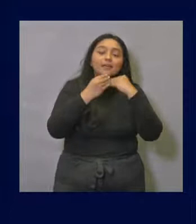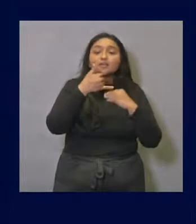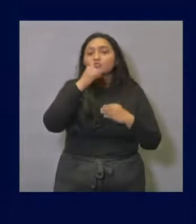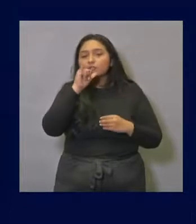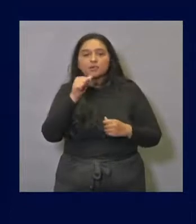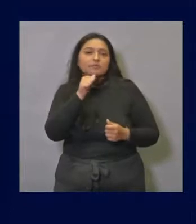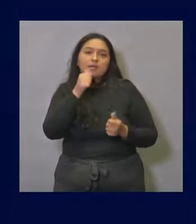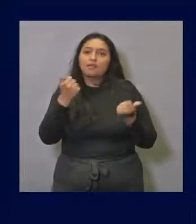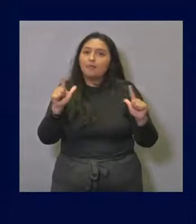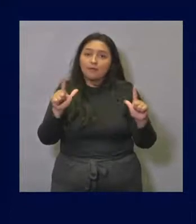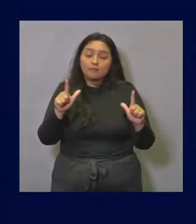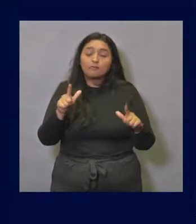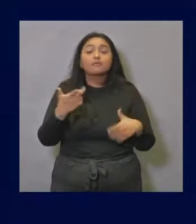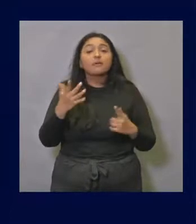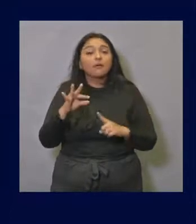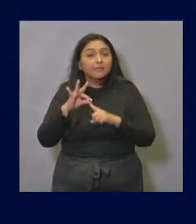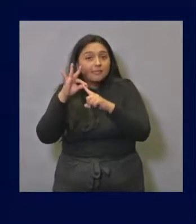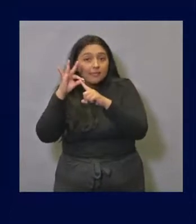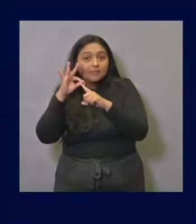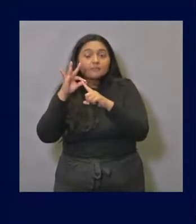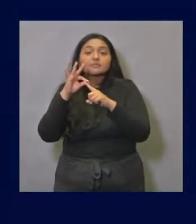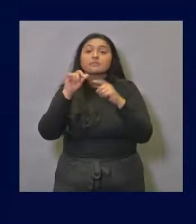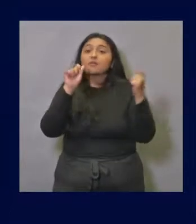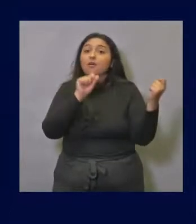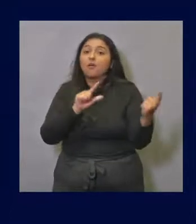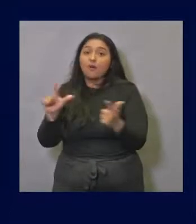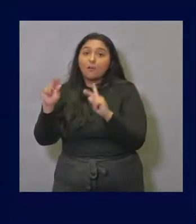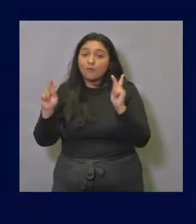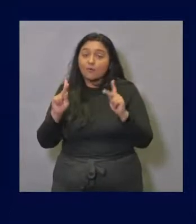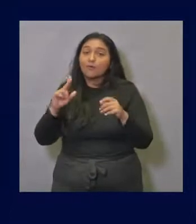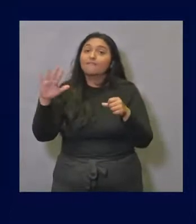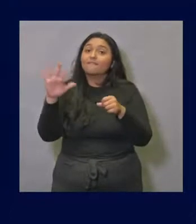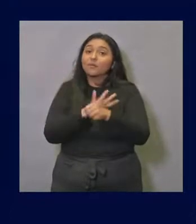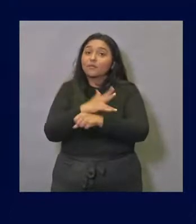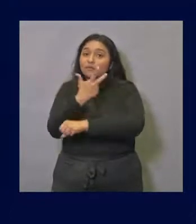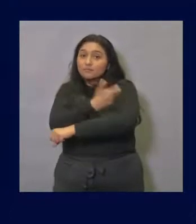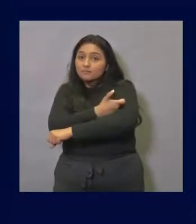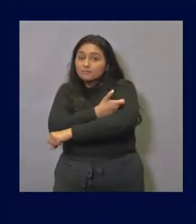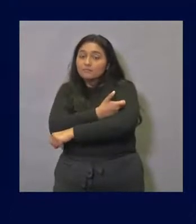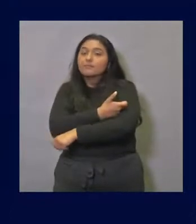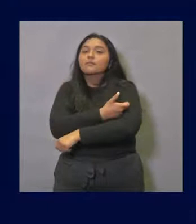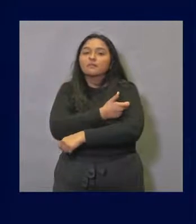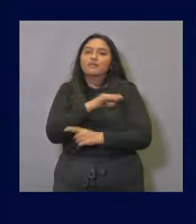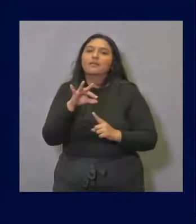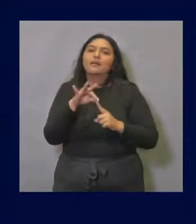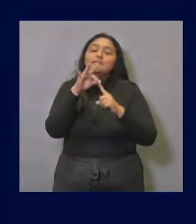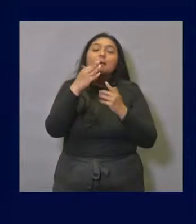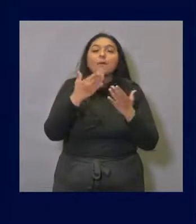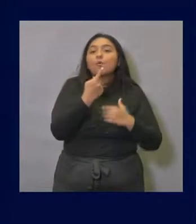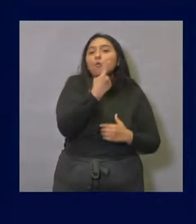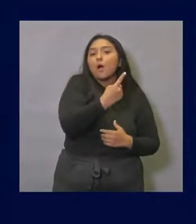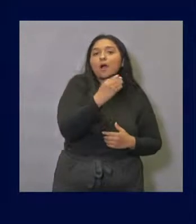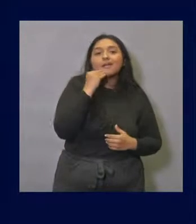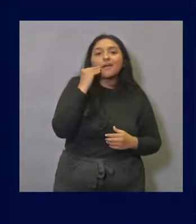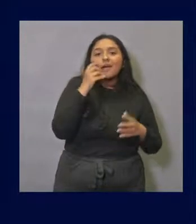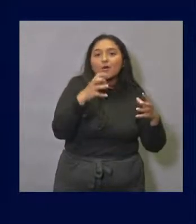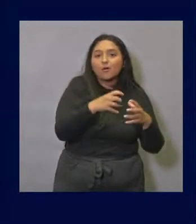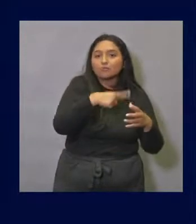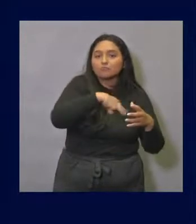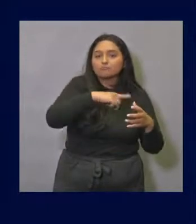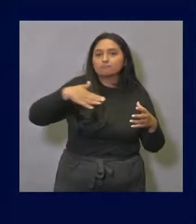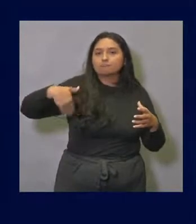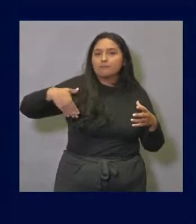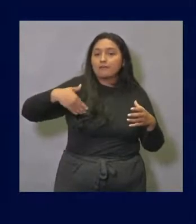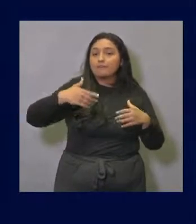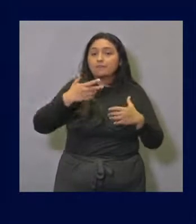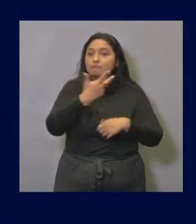las personas que asistan al evento estén completamente vacunados, excepto los miembros de un hogar, que no hayan personas que tengan